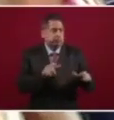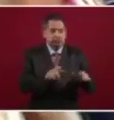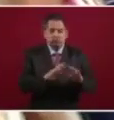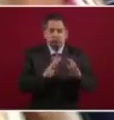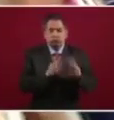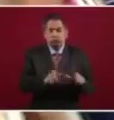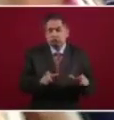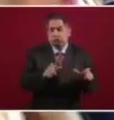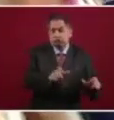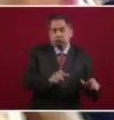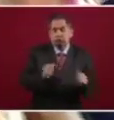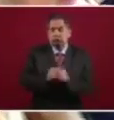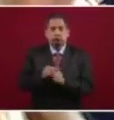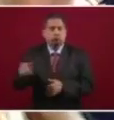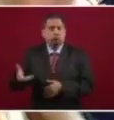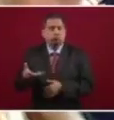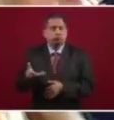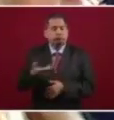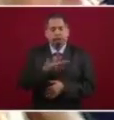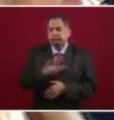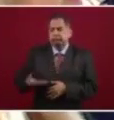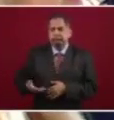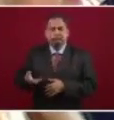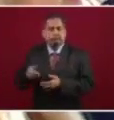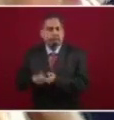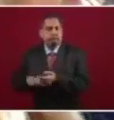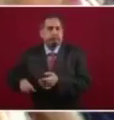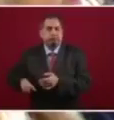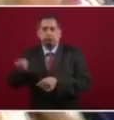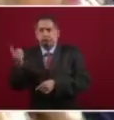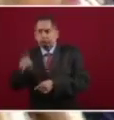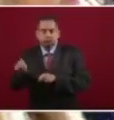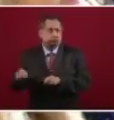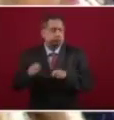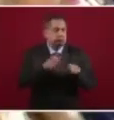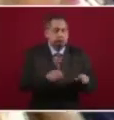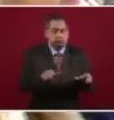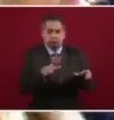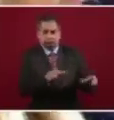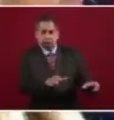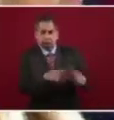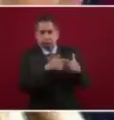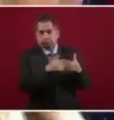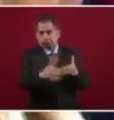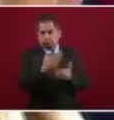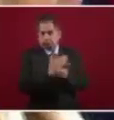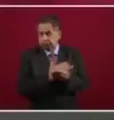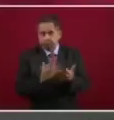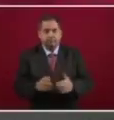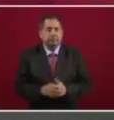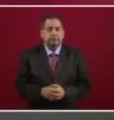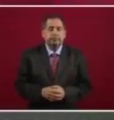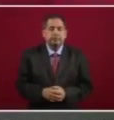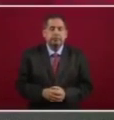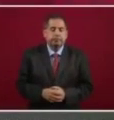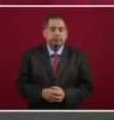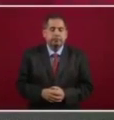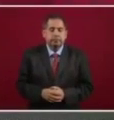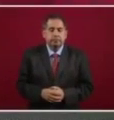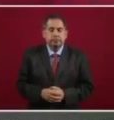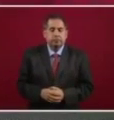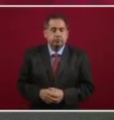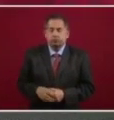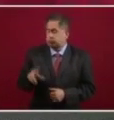de resguardo de parte de las fuerzas del Estado para evitar que haya algún otro episodio de este tipo? No en